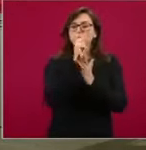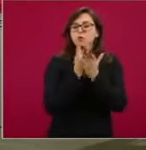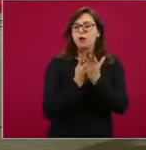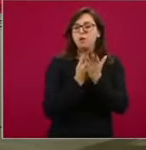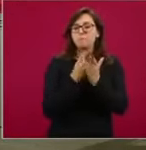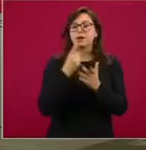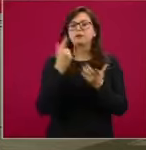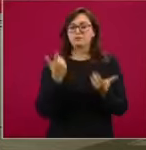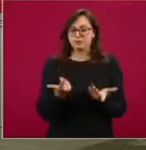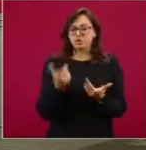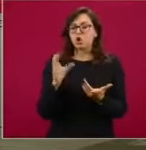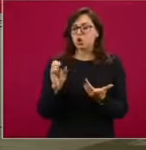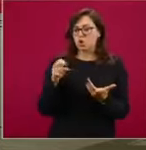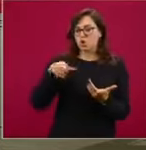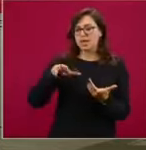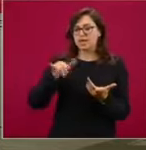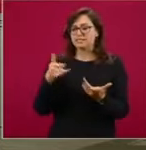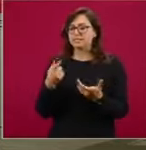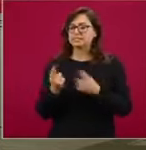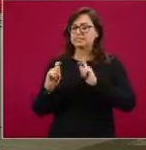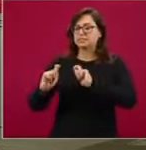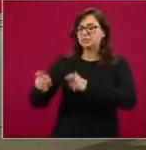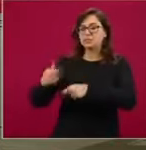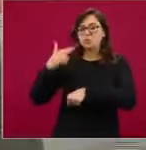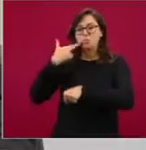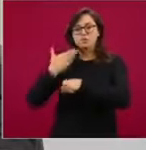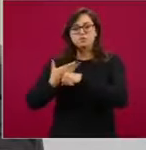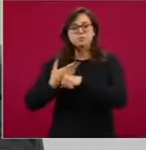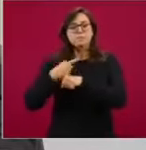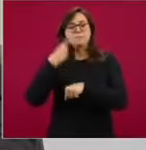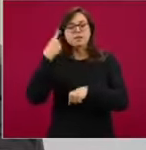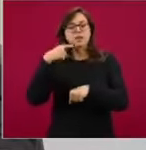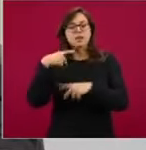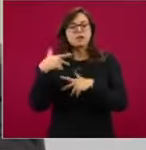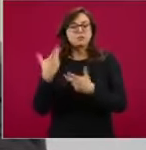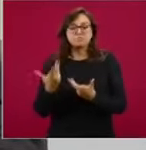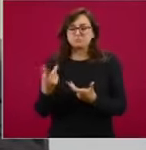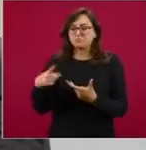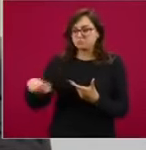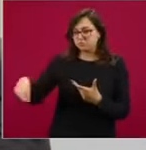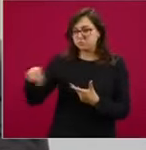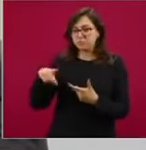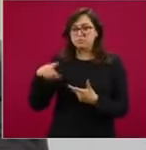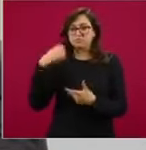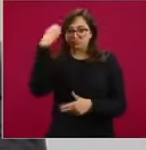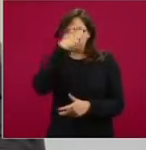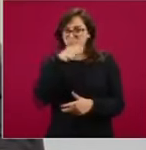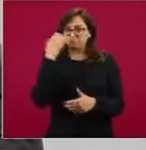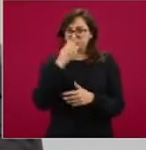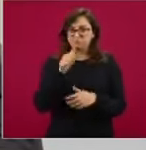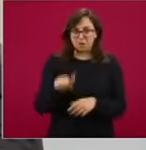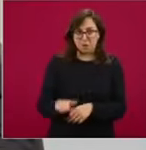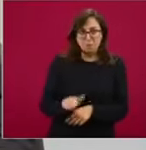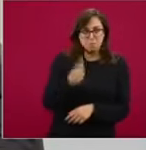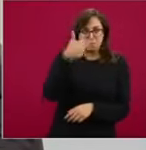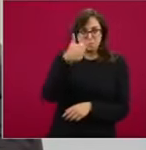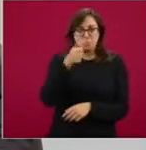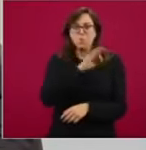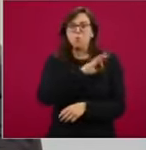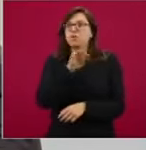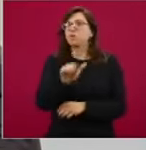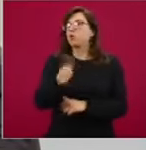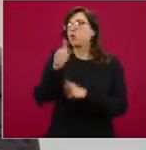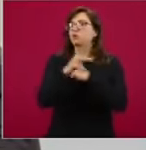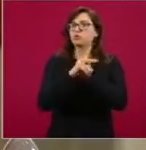ejecución por parte de CONACYT que permite a los médicos que pasen el ENARM irse a una opción al